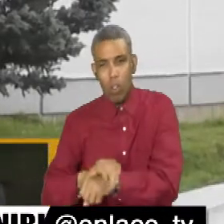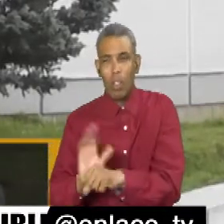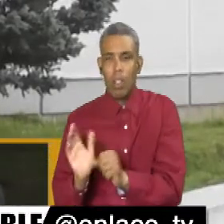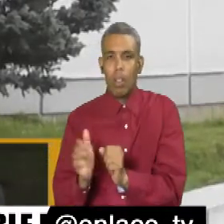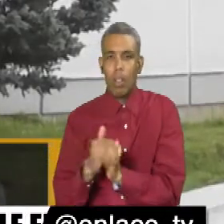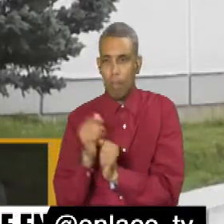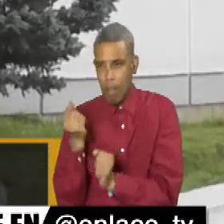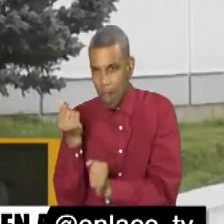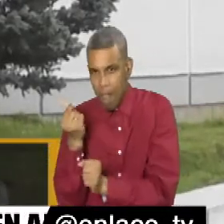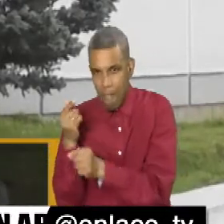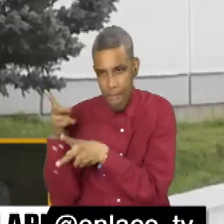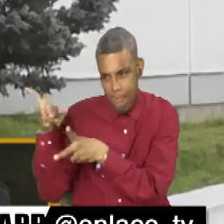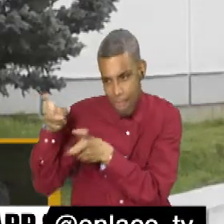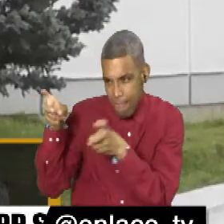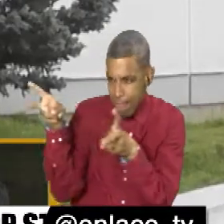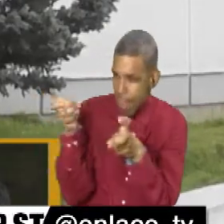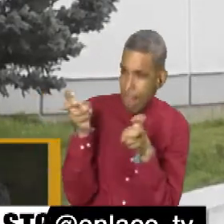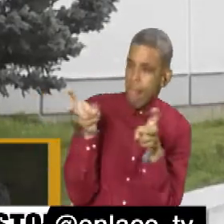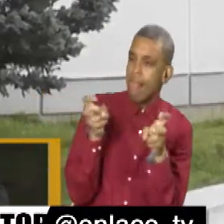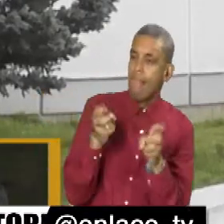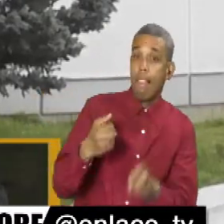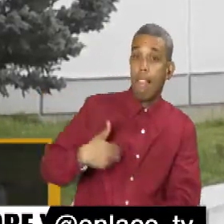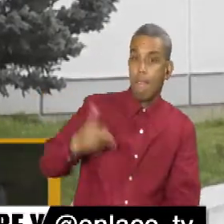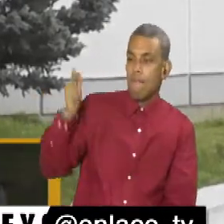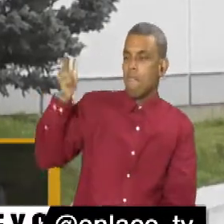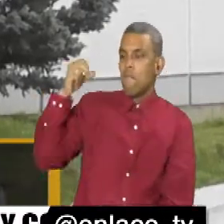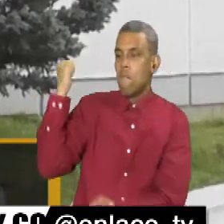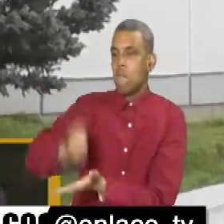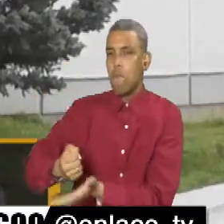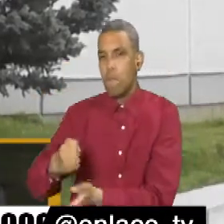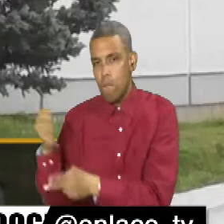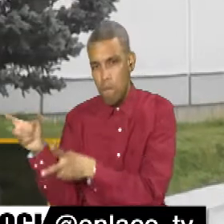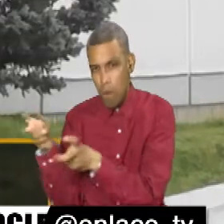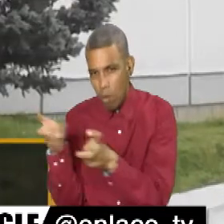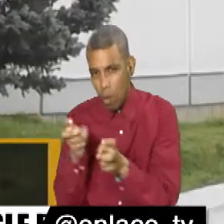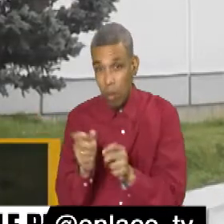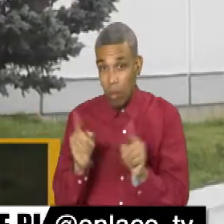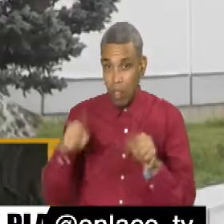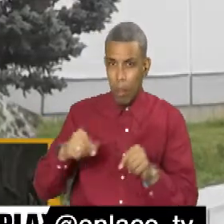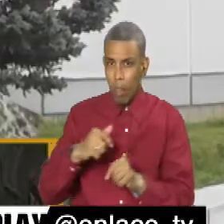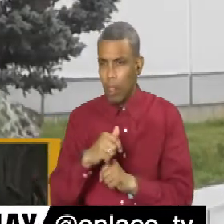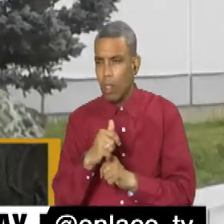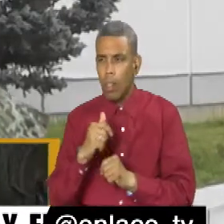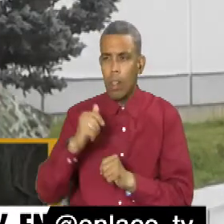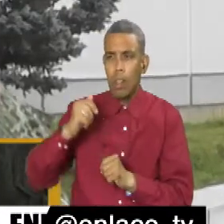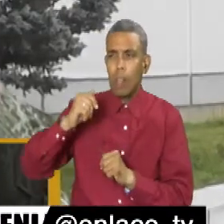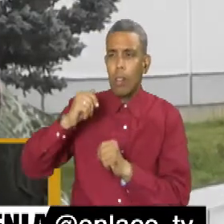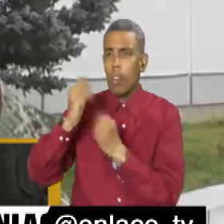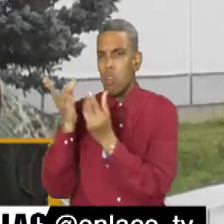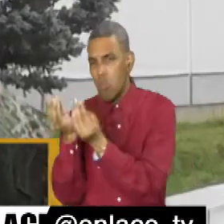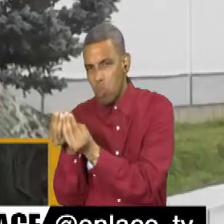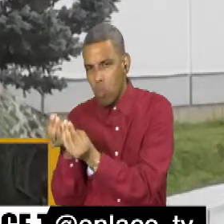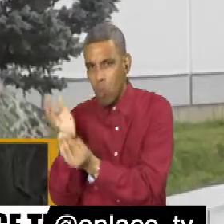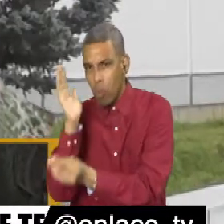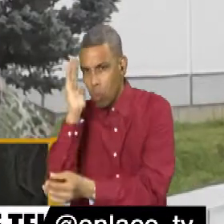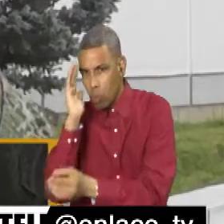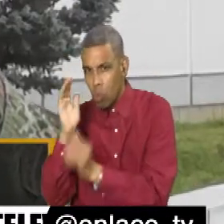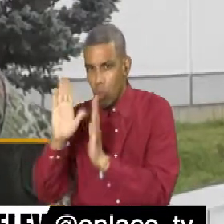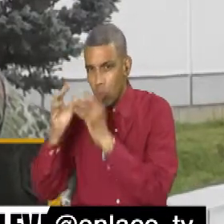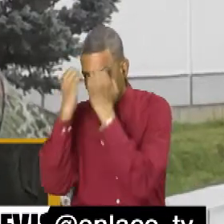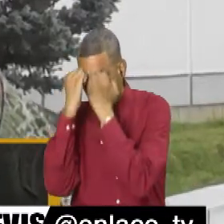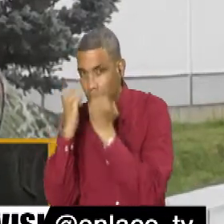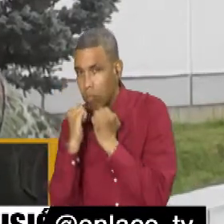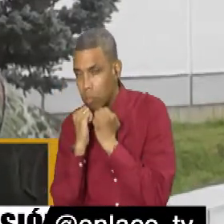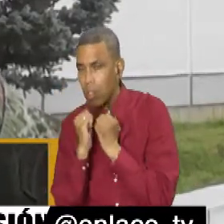inteligencia delictiva a las fuerzas militares informando a los cabecillas sobre la ubicación de las tropas. Por otra parte, alias El